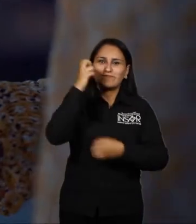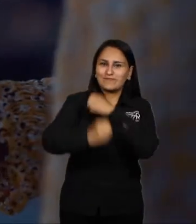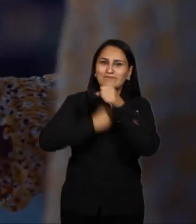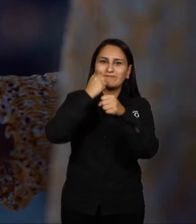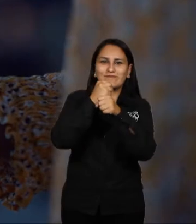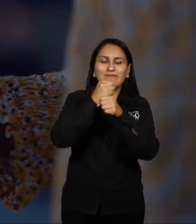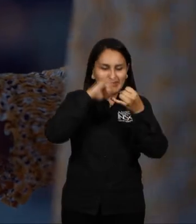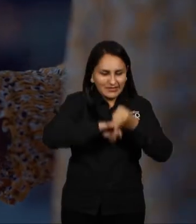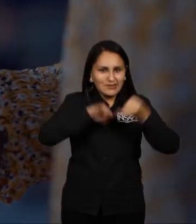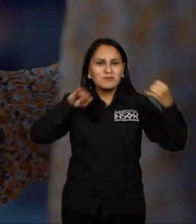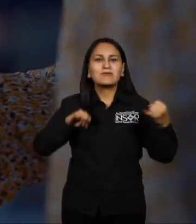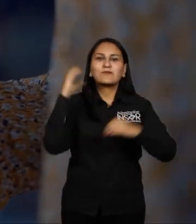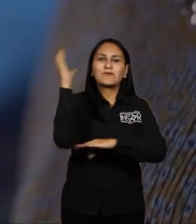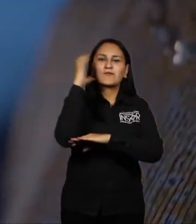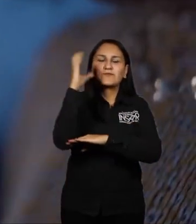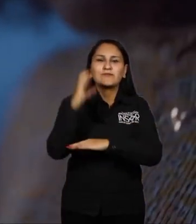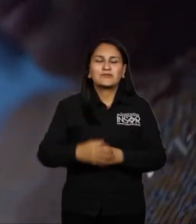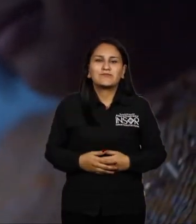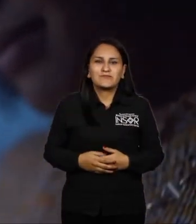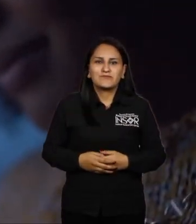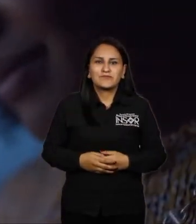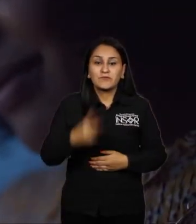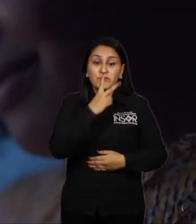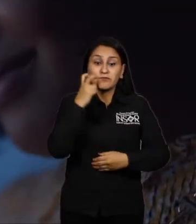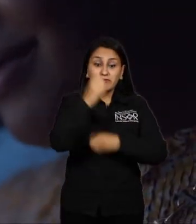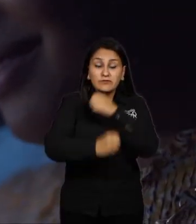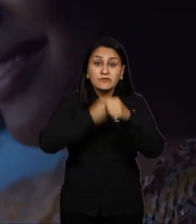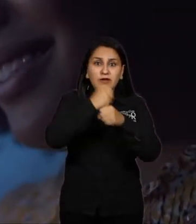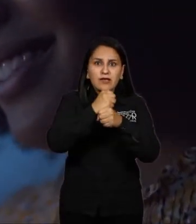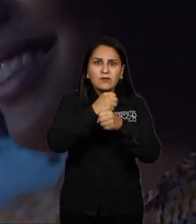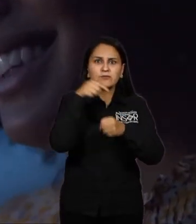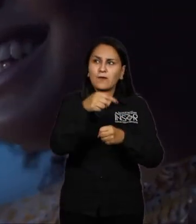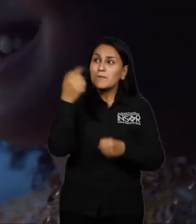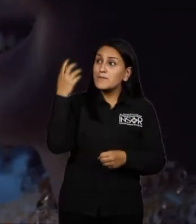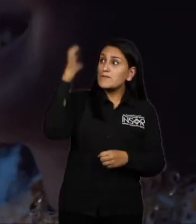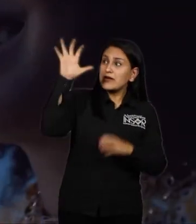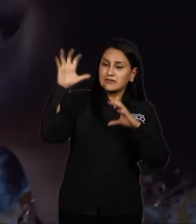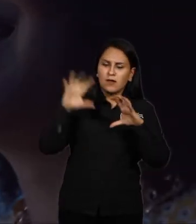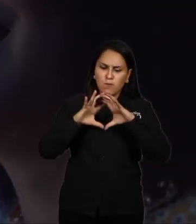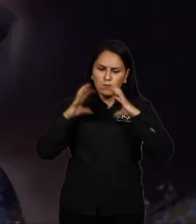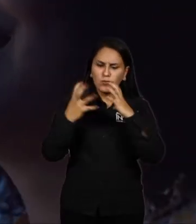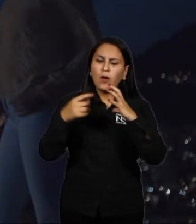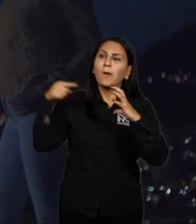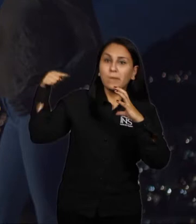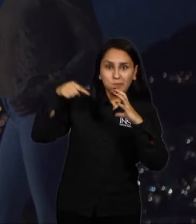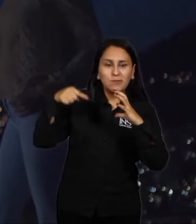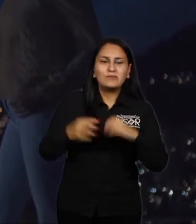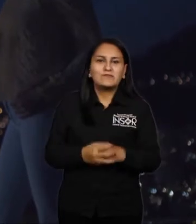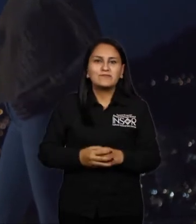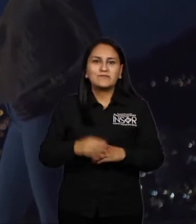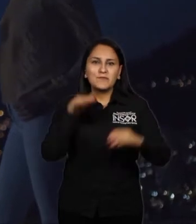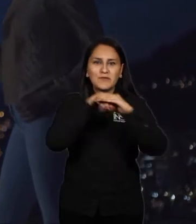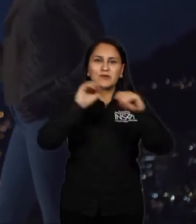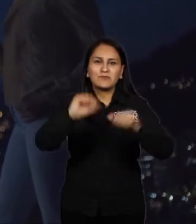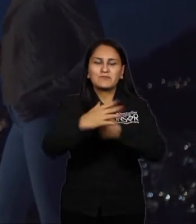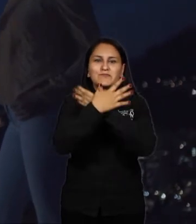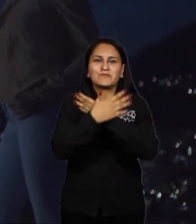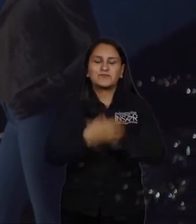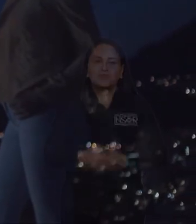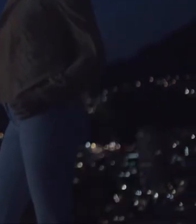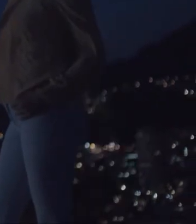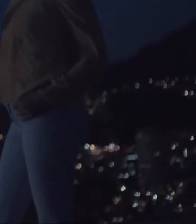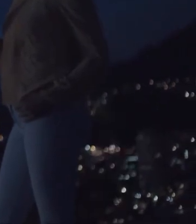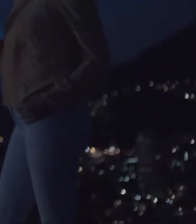del Bicentenario de la Independencia de Colombia. 200 años de una nación en el mundo. Banco de la República.